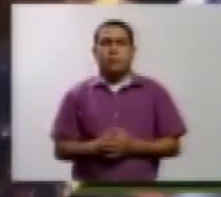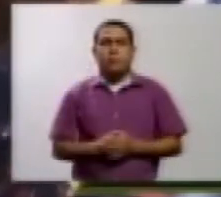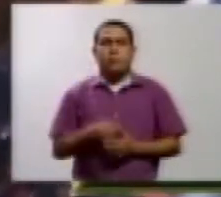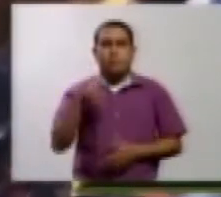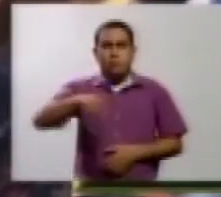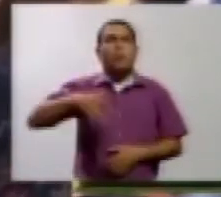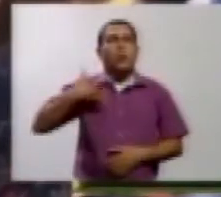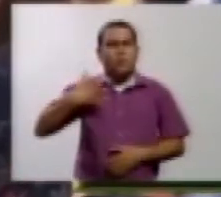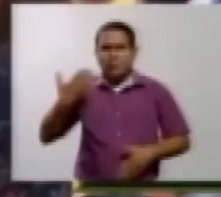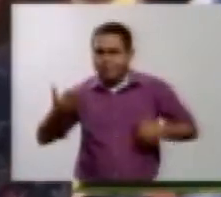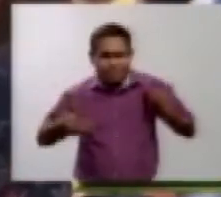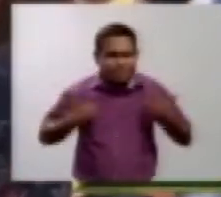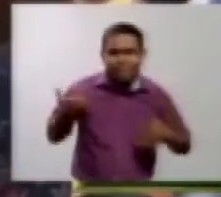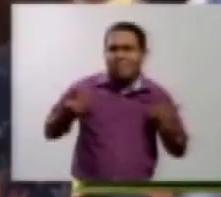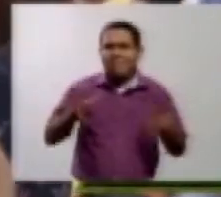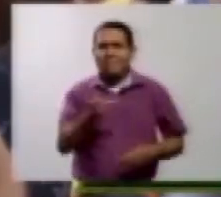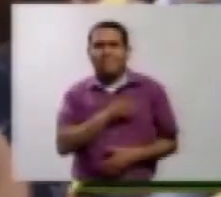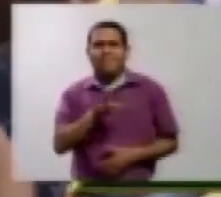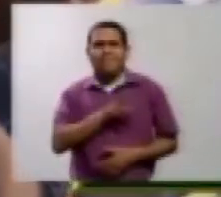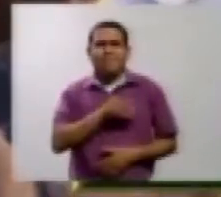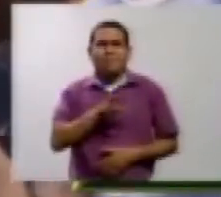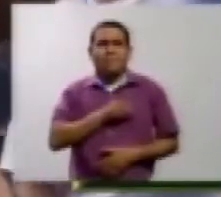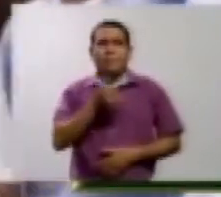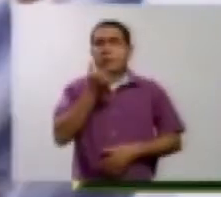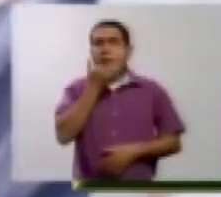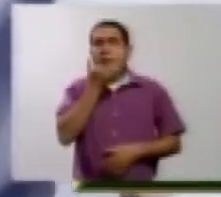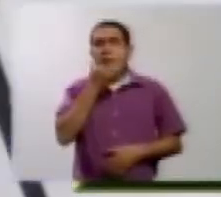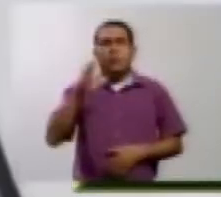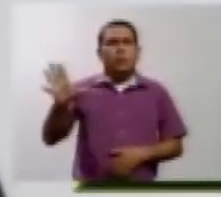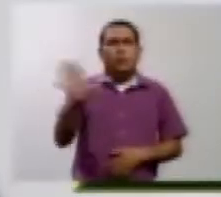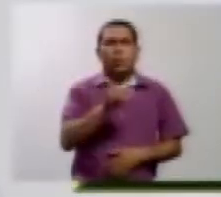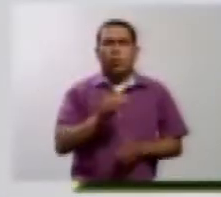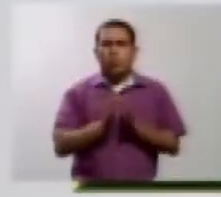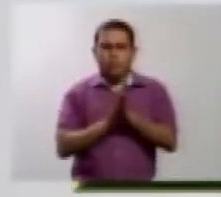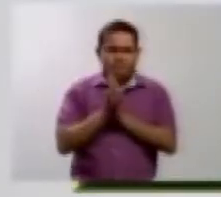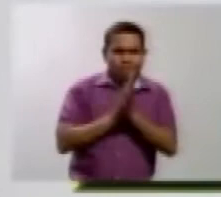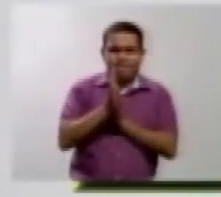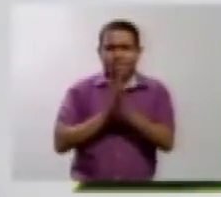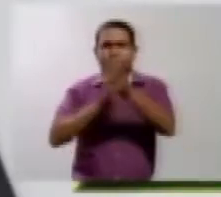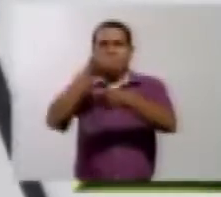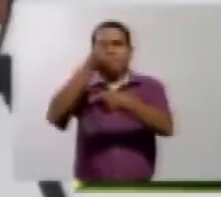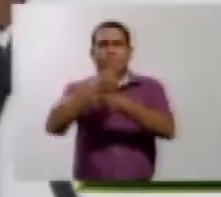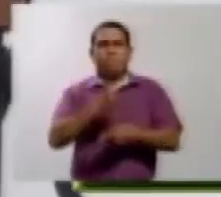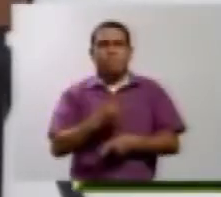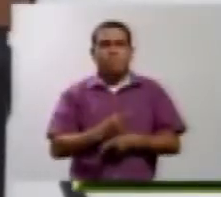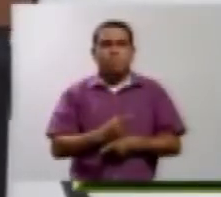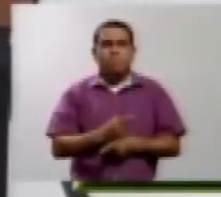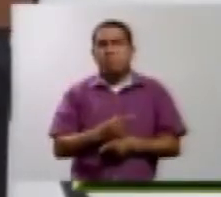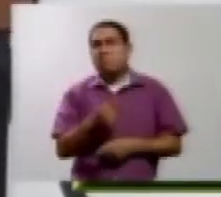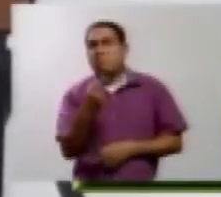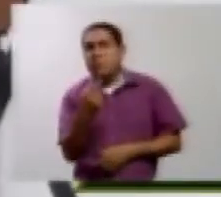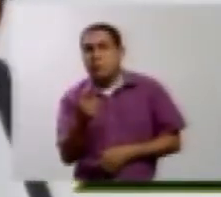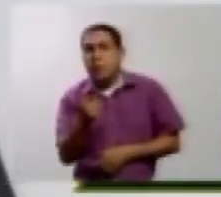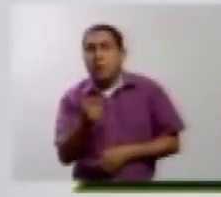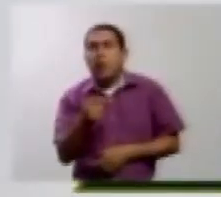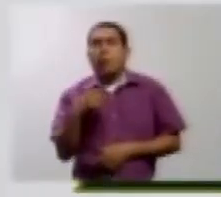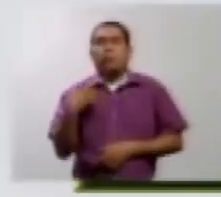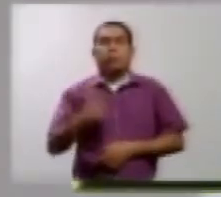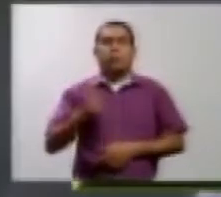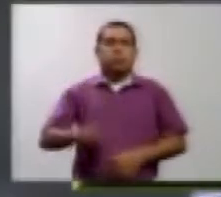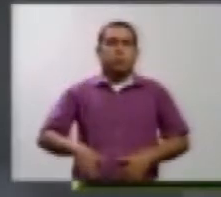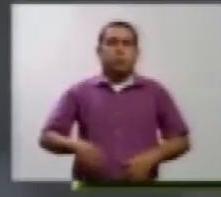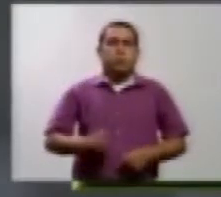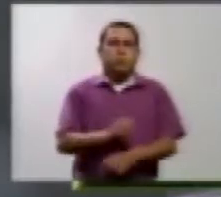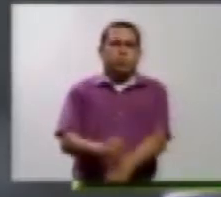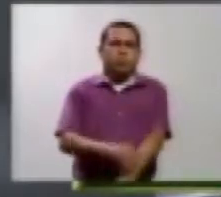de contentos y alegres que por fin los anhelos se nos cumplen hoy de ser patrimonio oral e